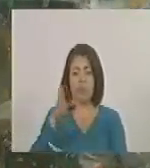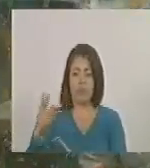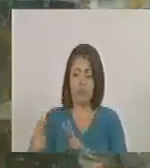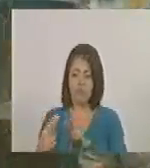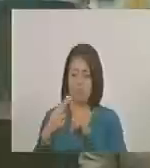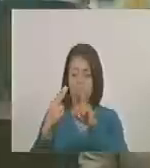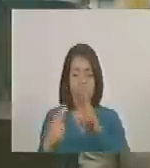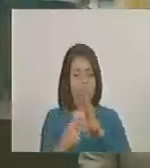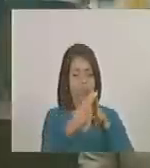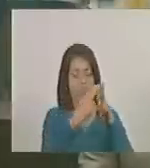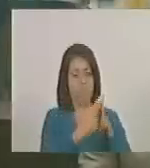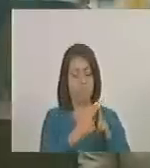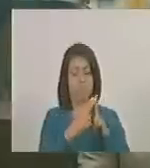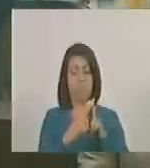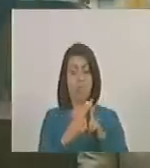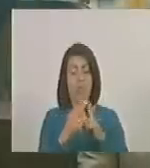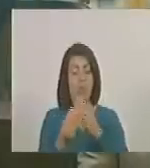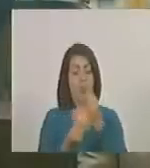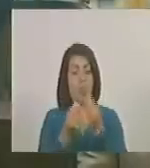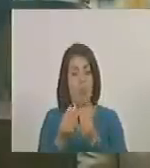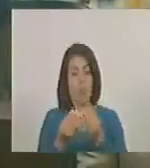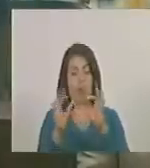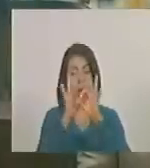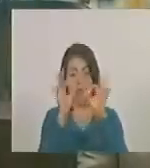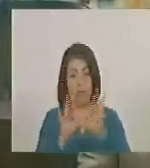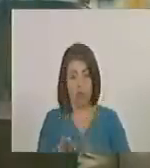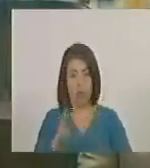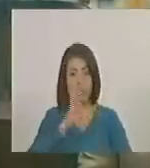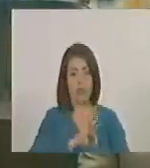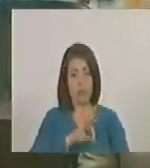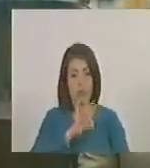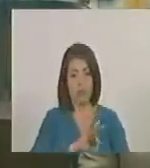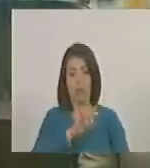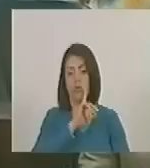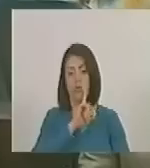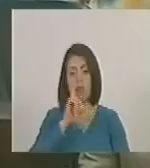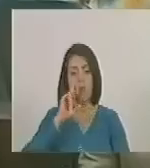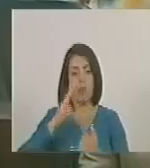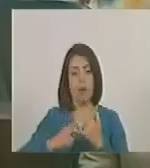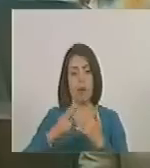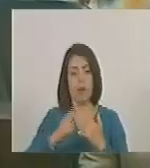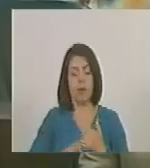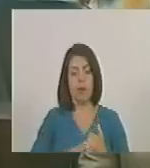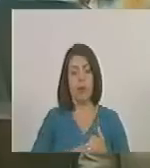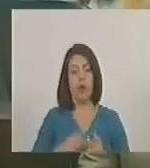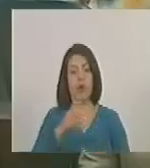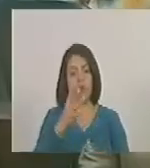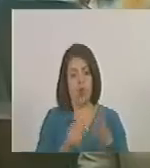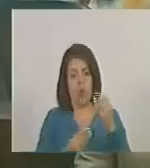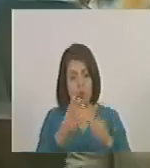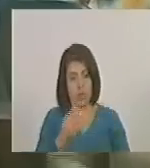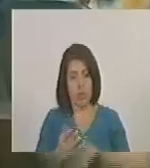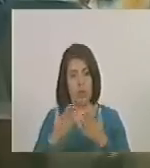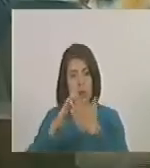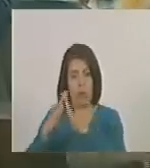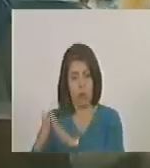encontrar. Es la dinámica de ese nuevo tejido social que tiene nombre y apellido y se llama Consejos